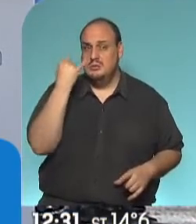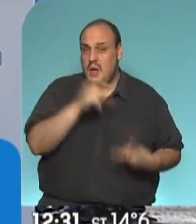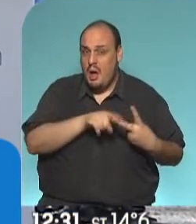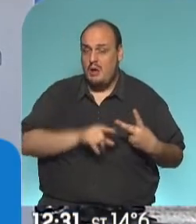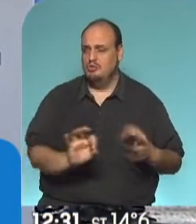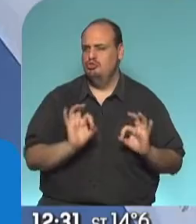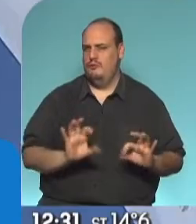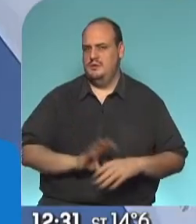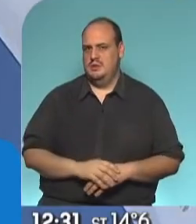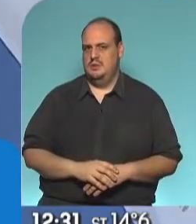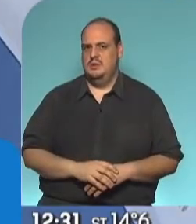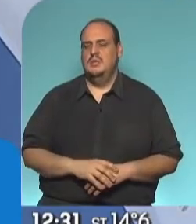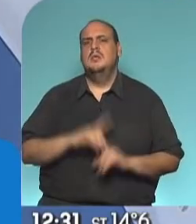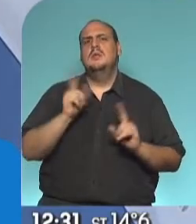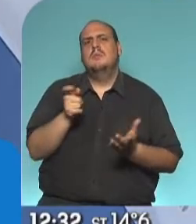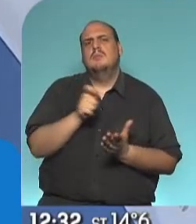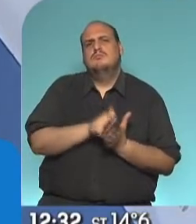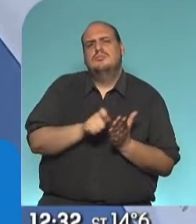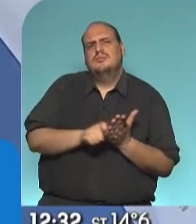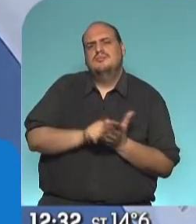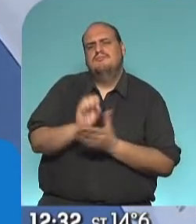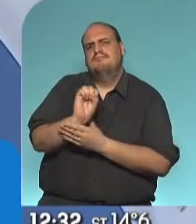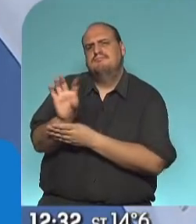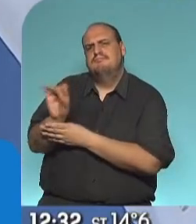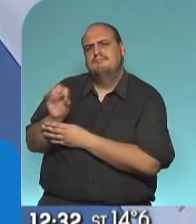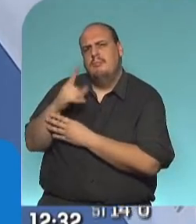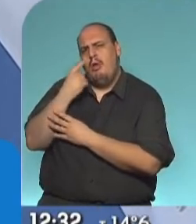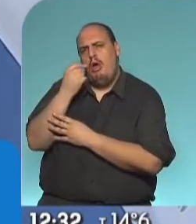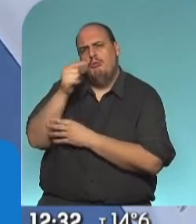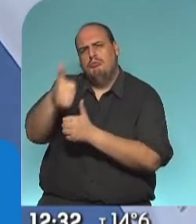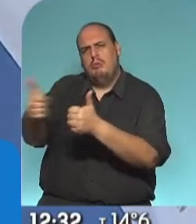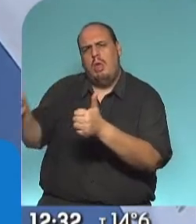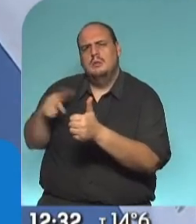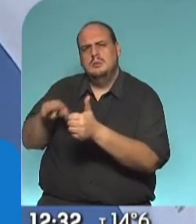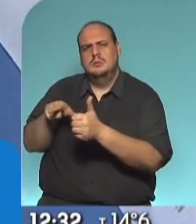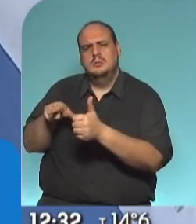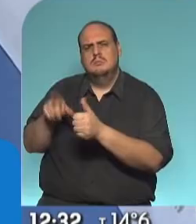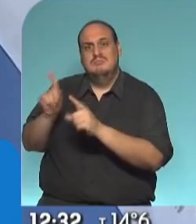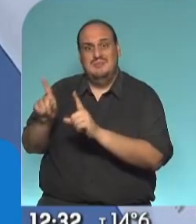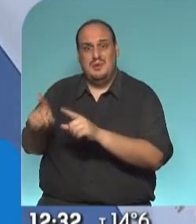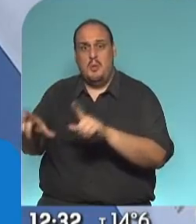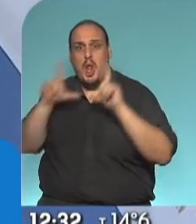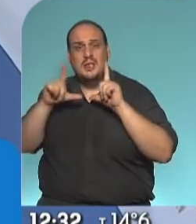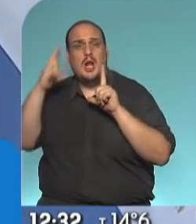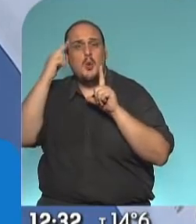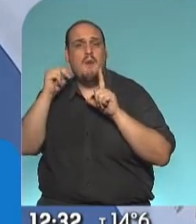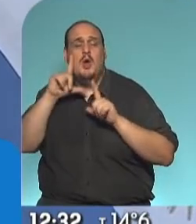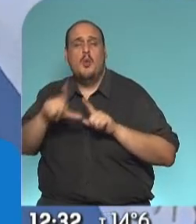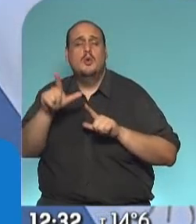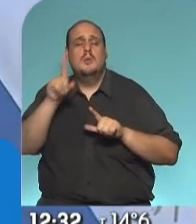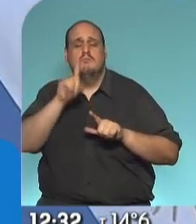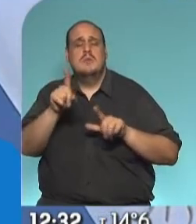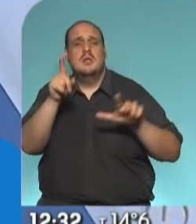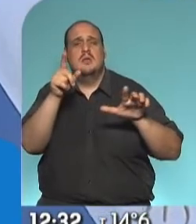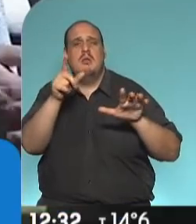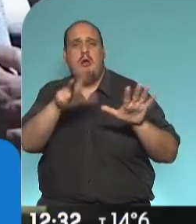Describió alguna vez a alguno de los hombres protagonistas del 9 de julio de